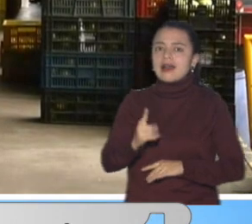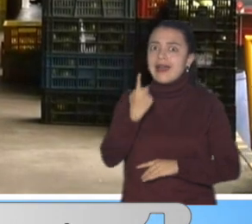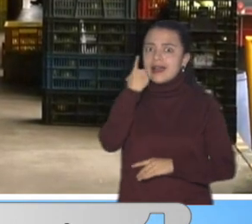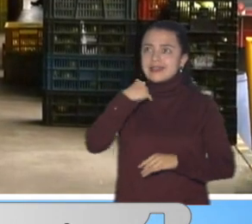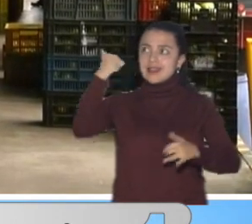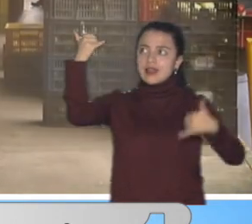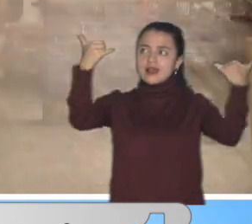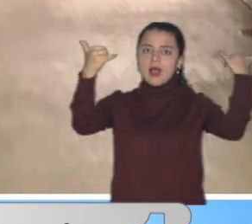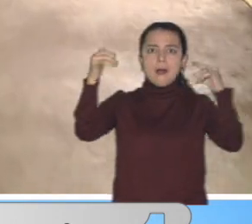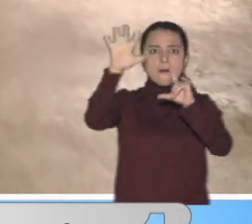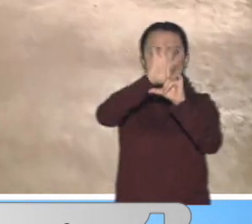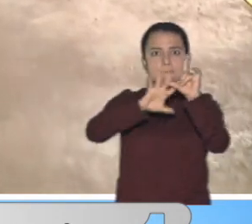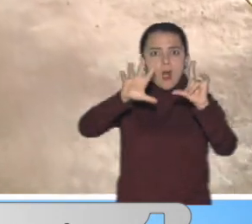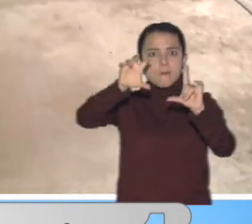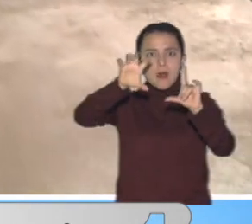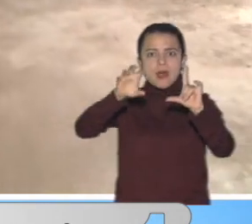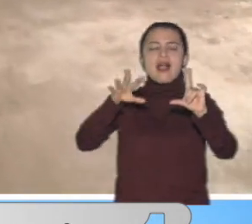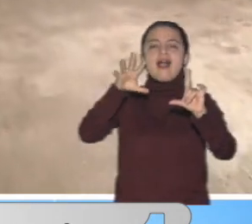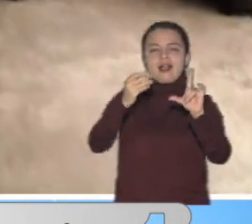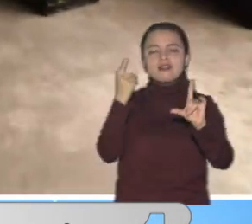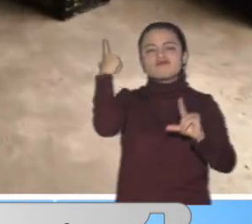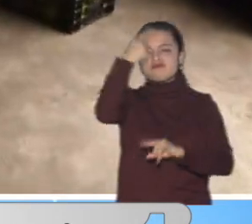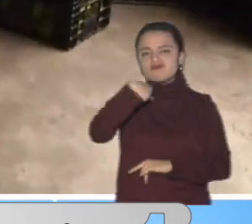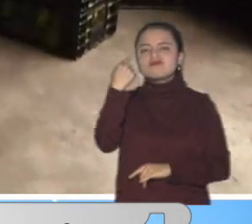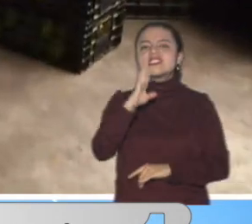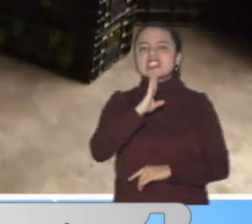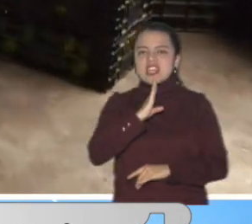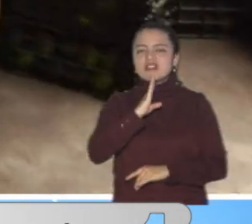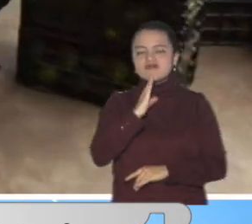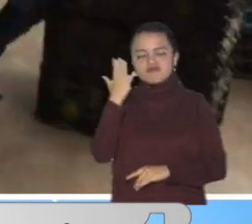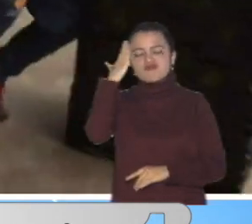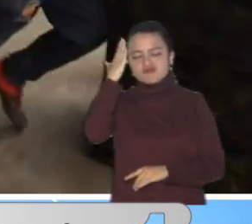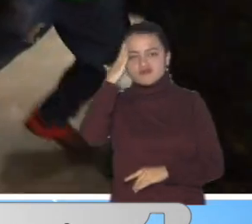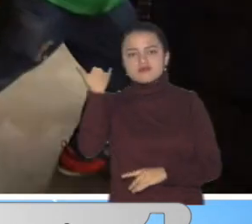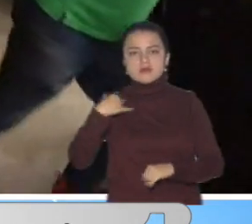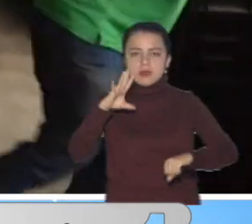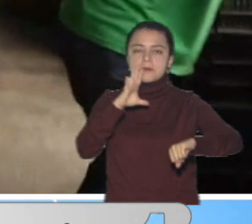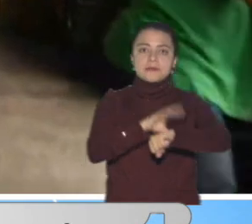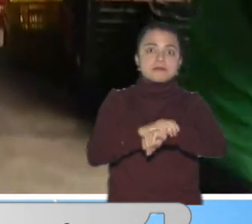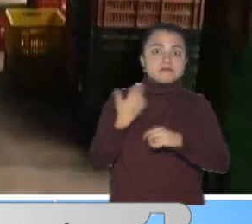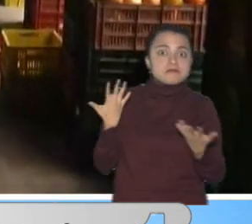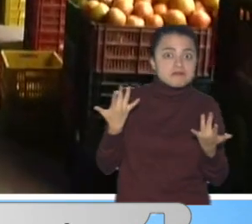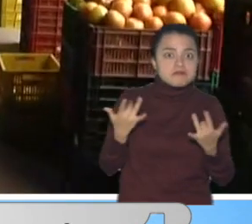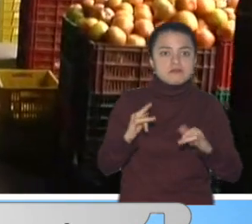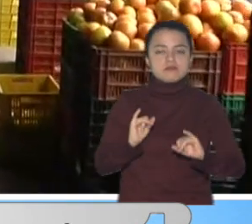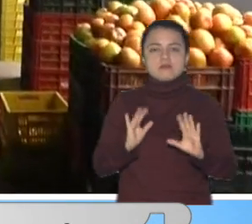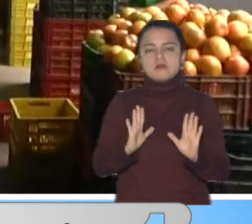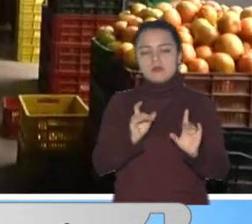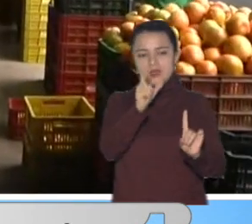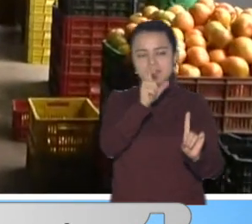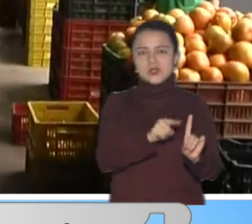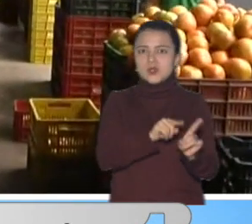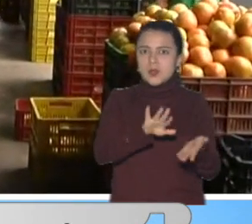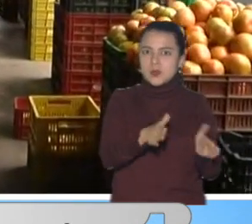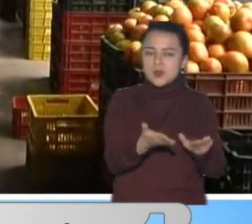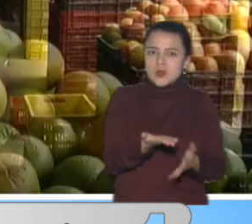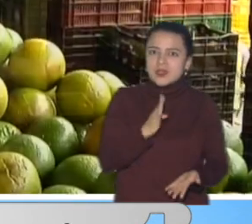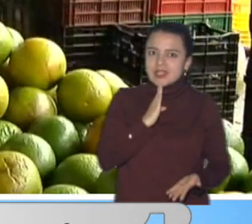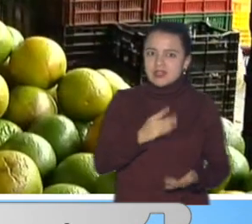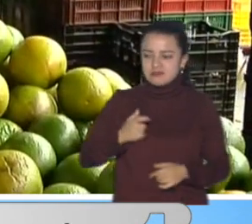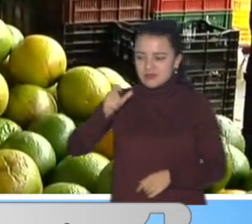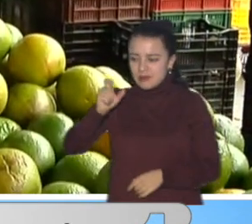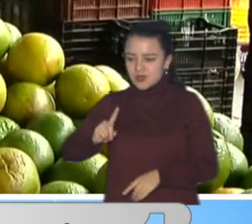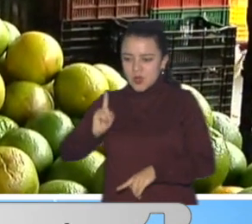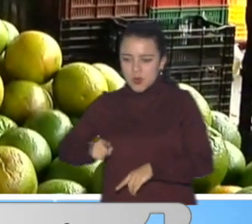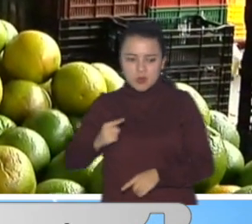las cámaras de seguridad se identificó la persona que propició la muerte de la persona fallecida y que ya está